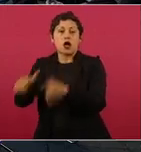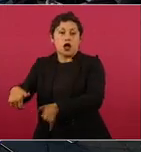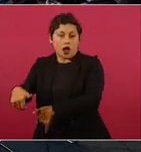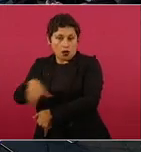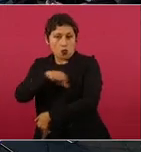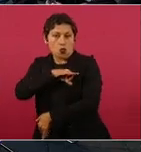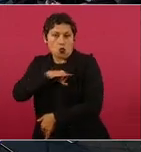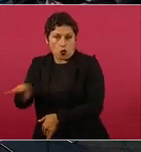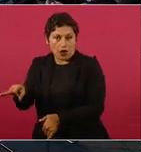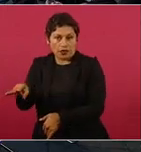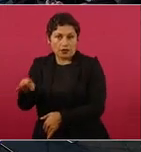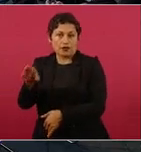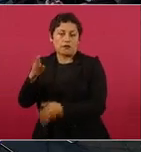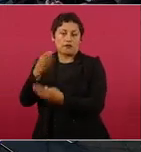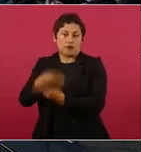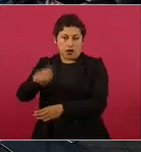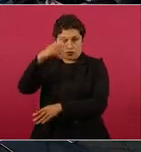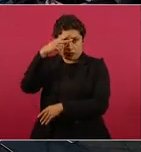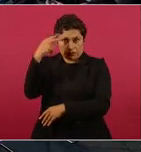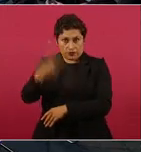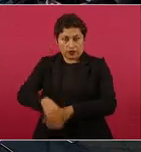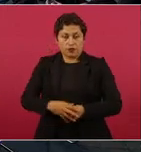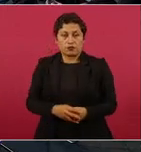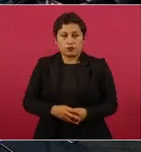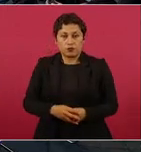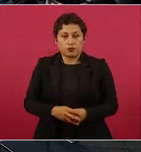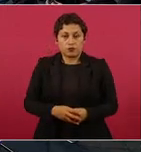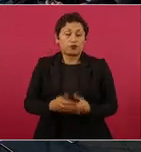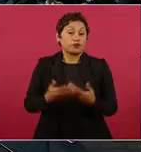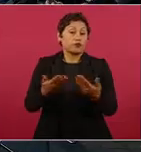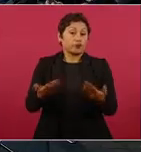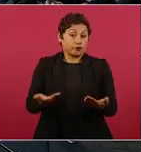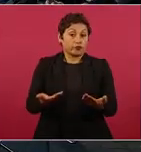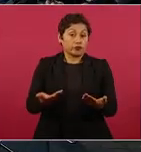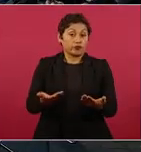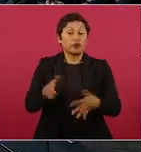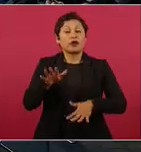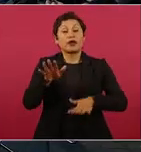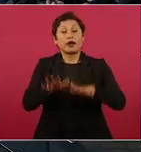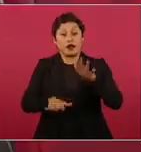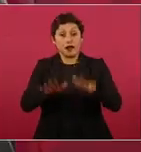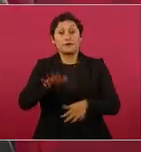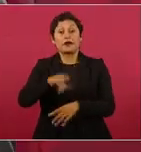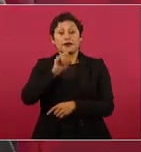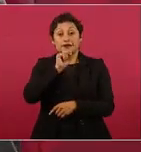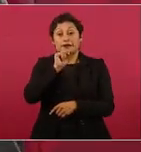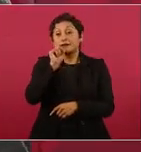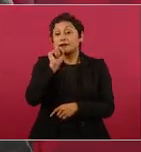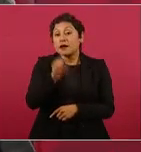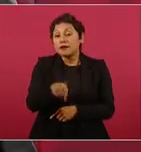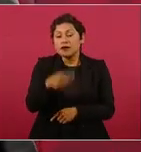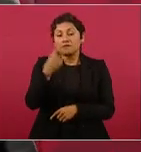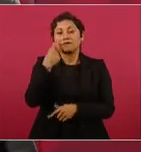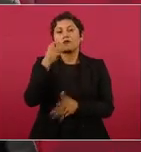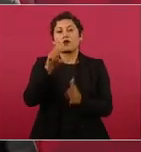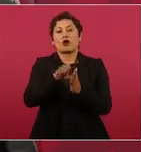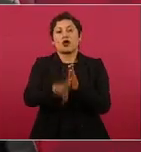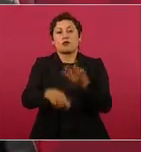Para poder. Luego, en muchos otros casos, los abogados.